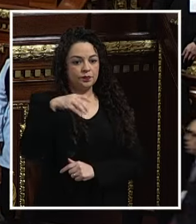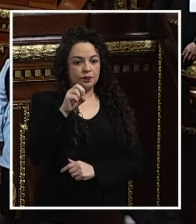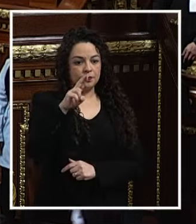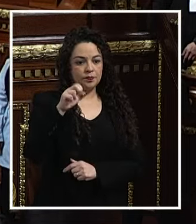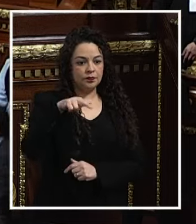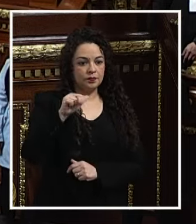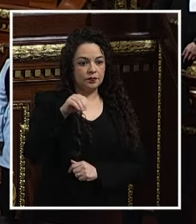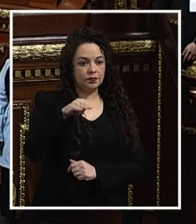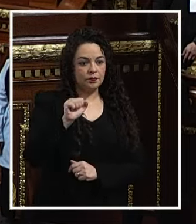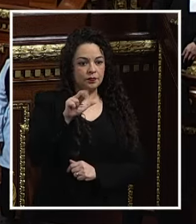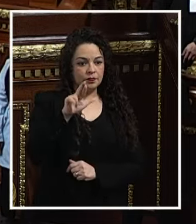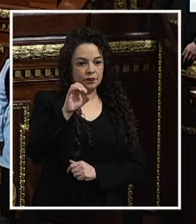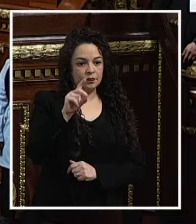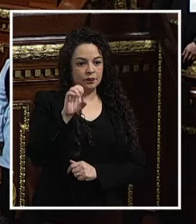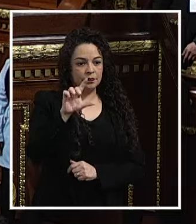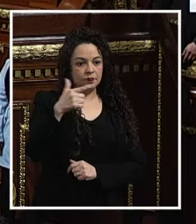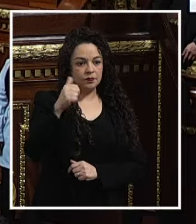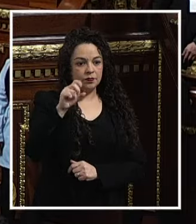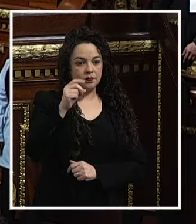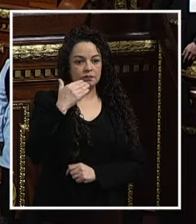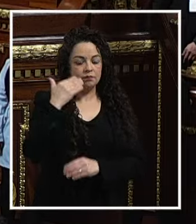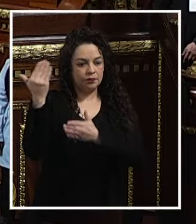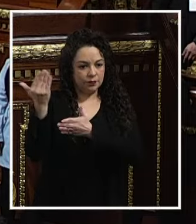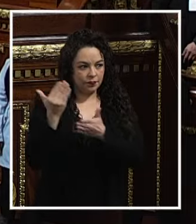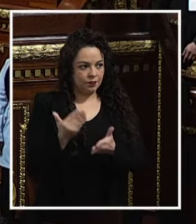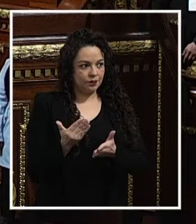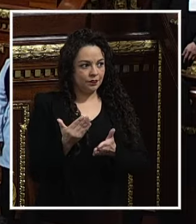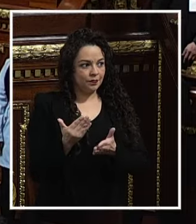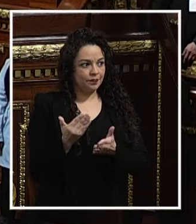Carrillo. Bienvenido.